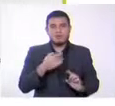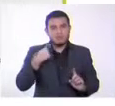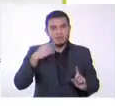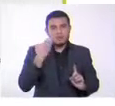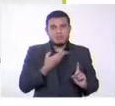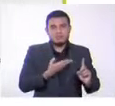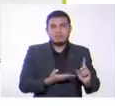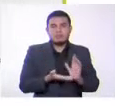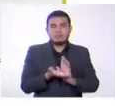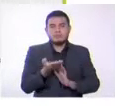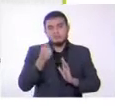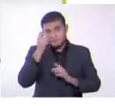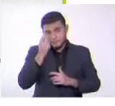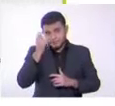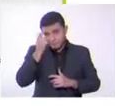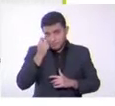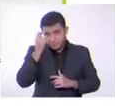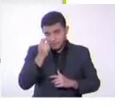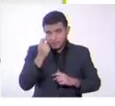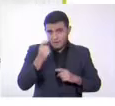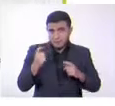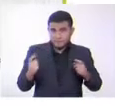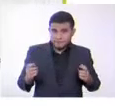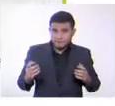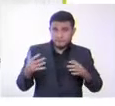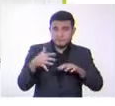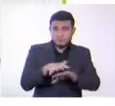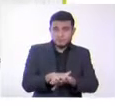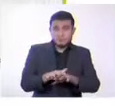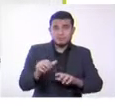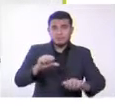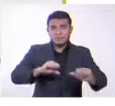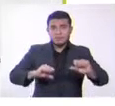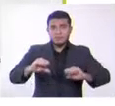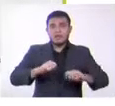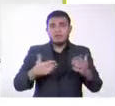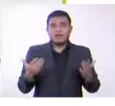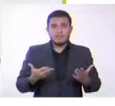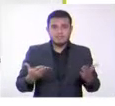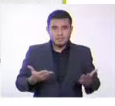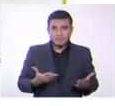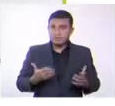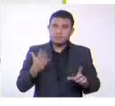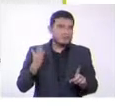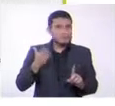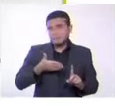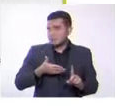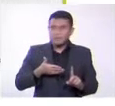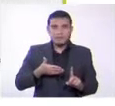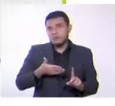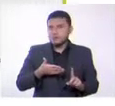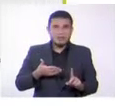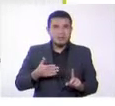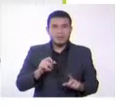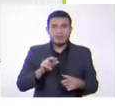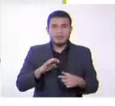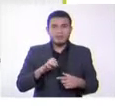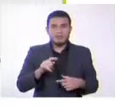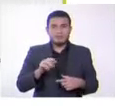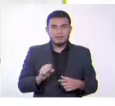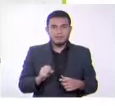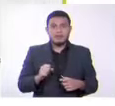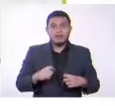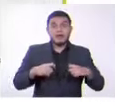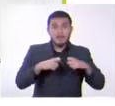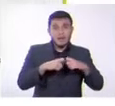desarrolló una teoría de combinación química, introduciendo indirectamente el carácter